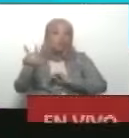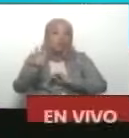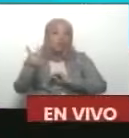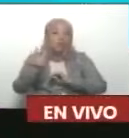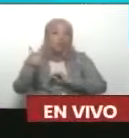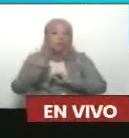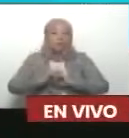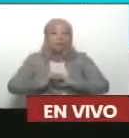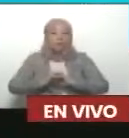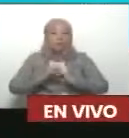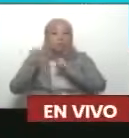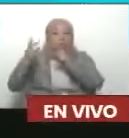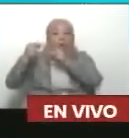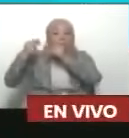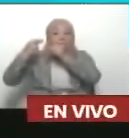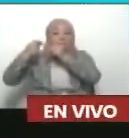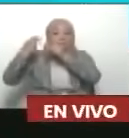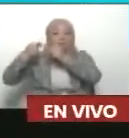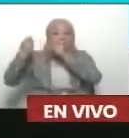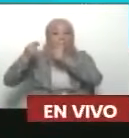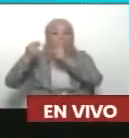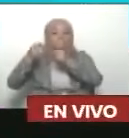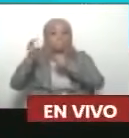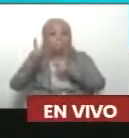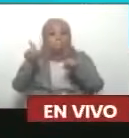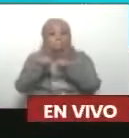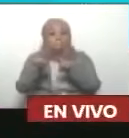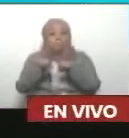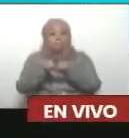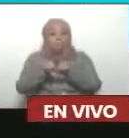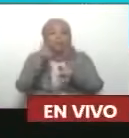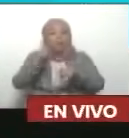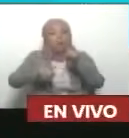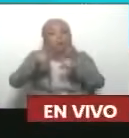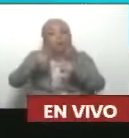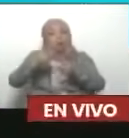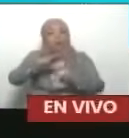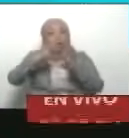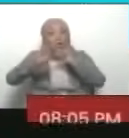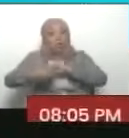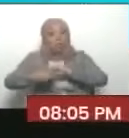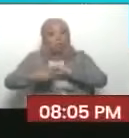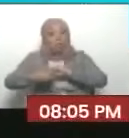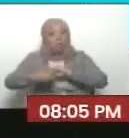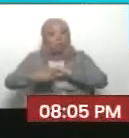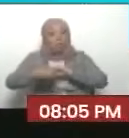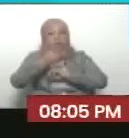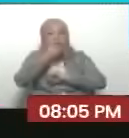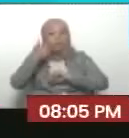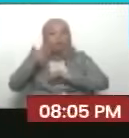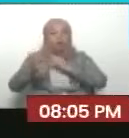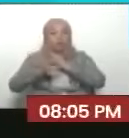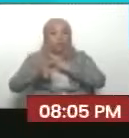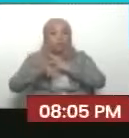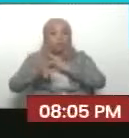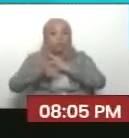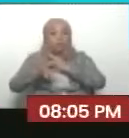tengo una gran esperanza de que la Ven APP, con algunas modificaciones y mejoras